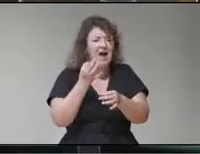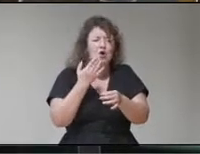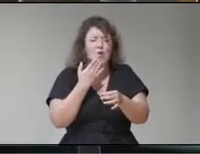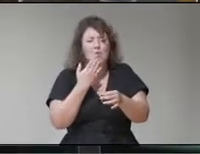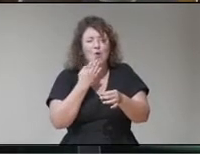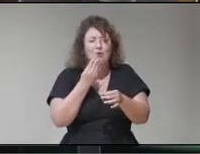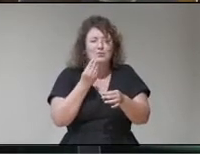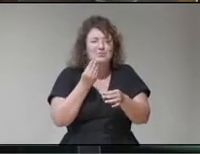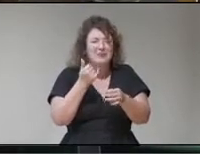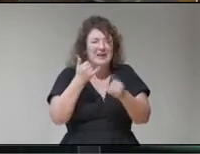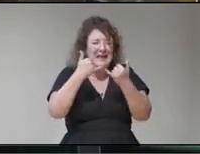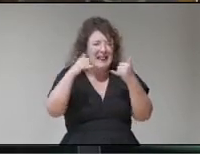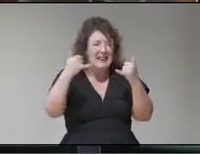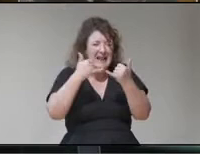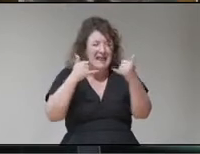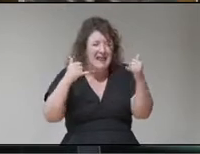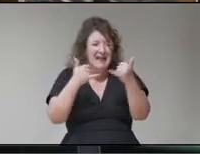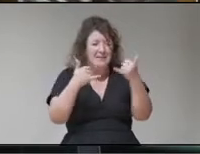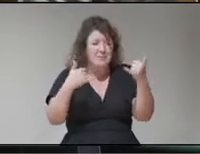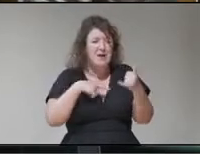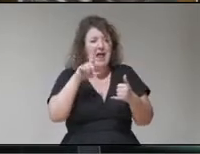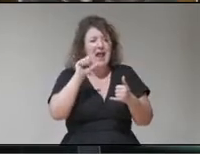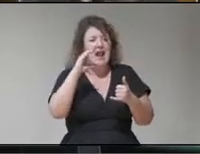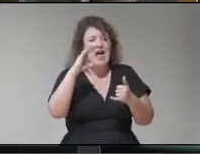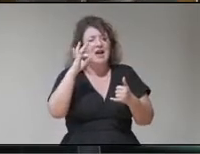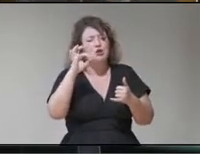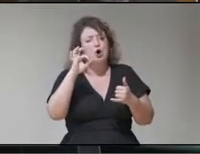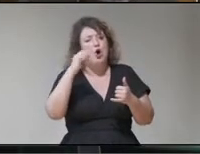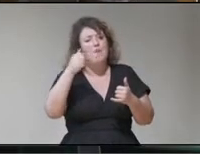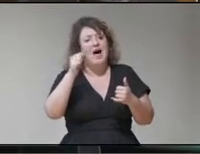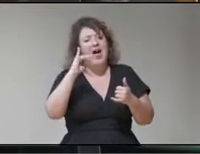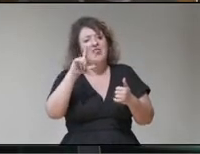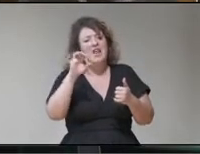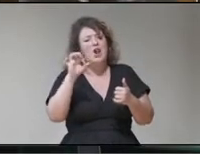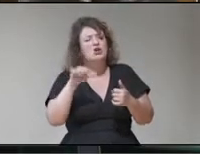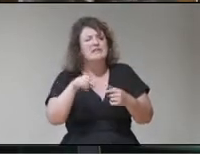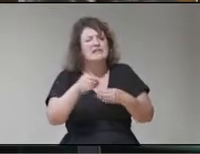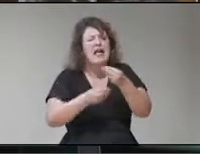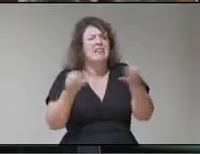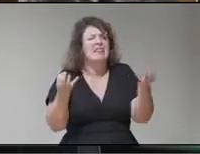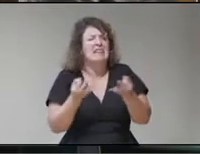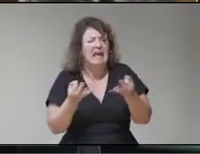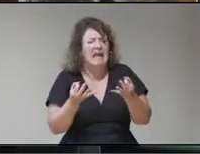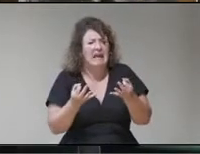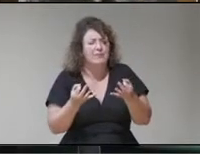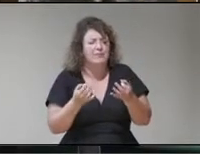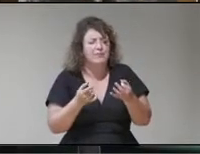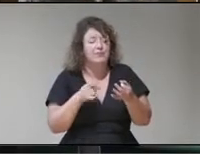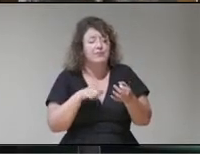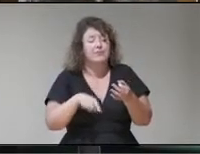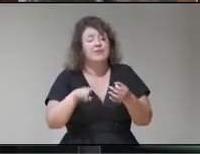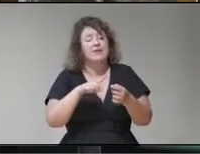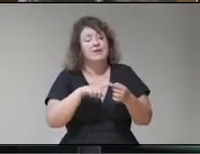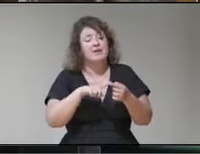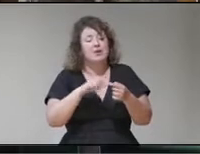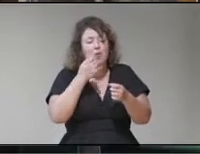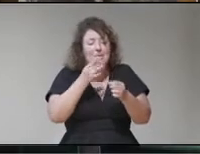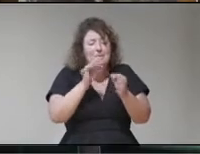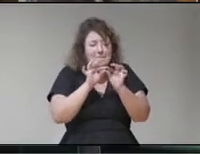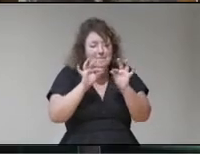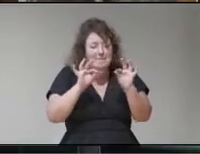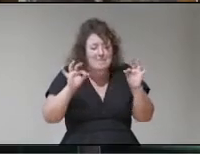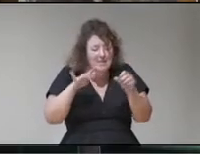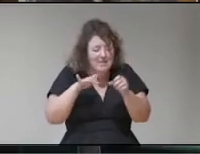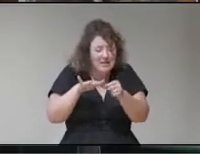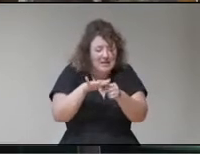especie de hilillos, que son los lactobacilos que se encuentran ahí. ¿Qué hacen esos lactobacilos? Provocar una biopelícula